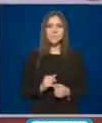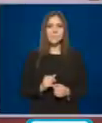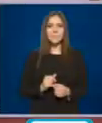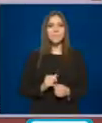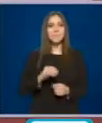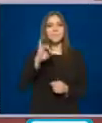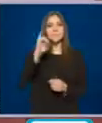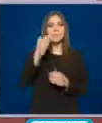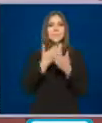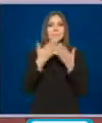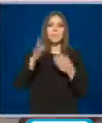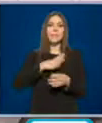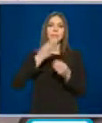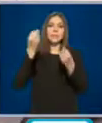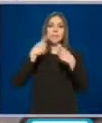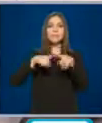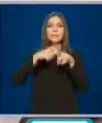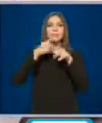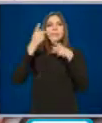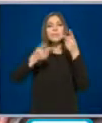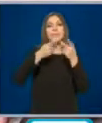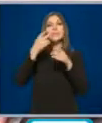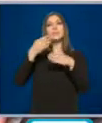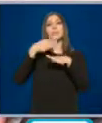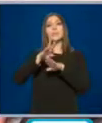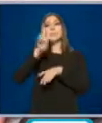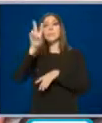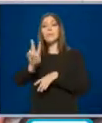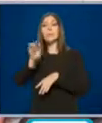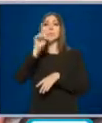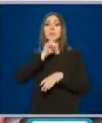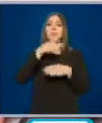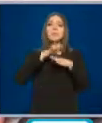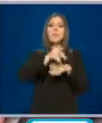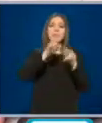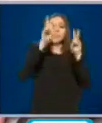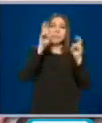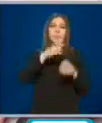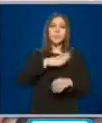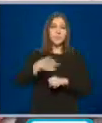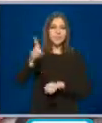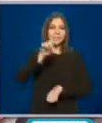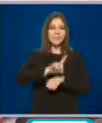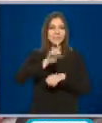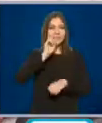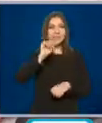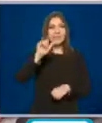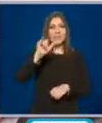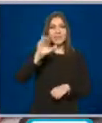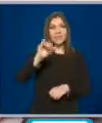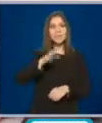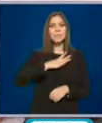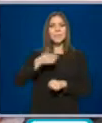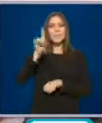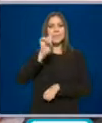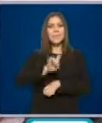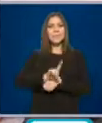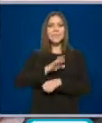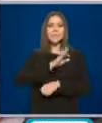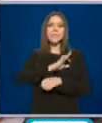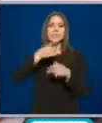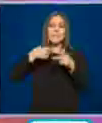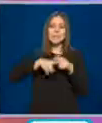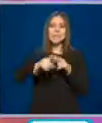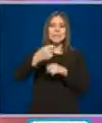Pues sí, efectivamente existen muchos mitos y realidades con respecto a este tema. Alicia, buenos días. Hola, ¿qué tal? Bienvenida. ¿Cómo estás? Bien, Bienvenida, feliz Alicia. inicio de